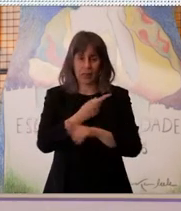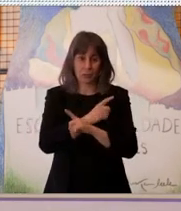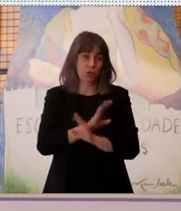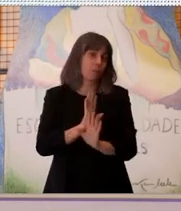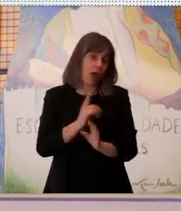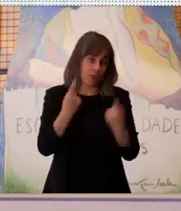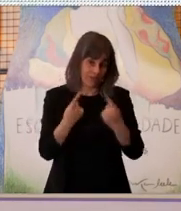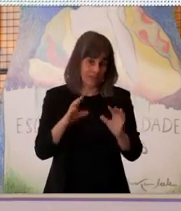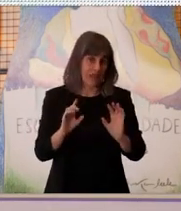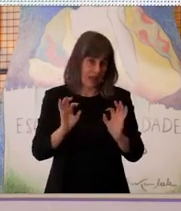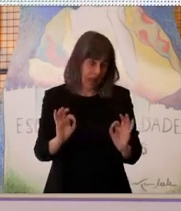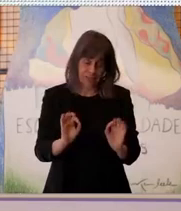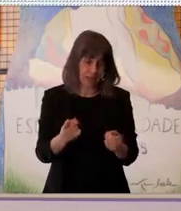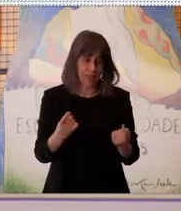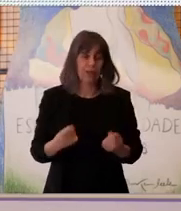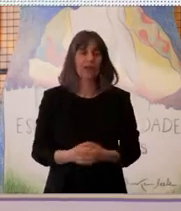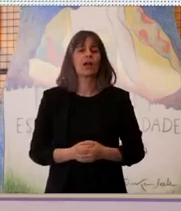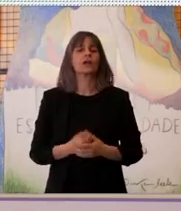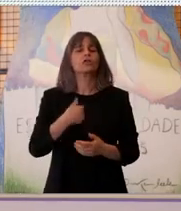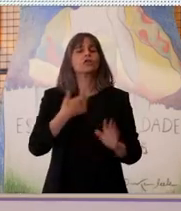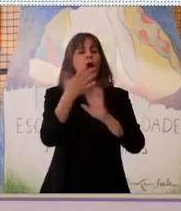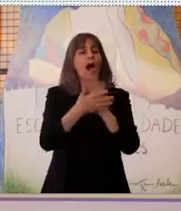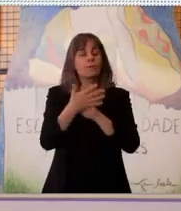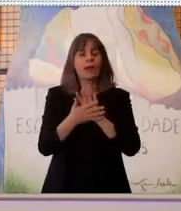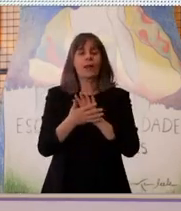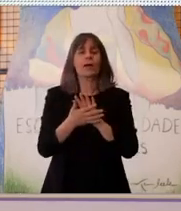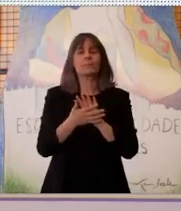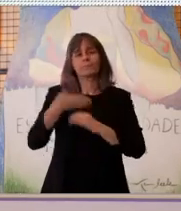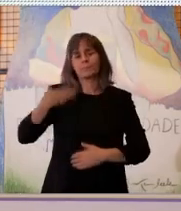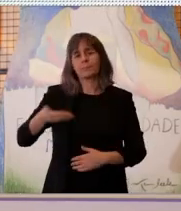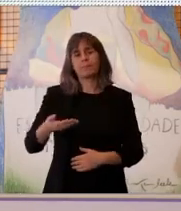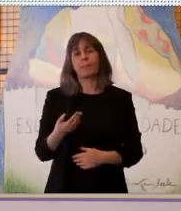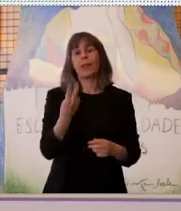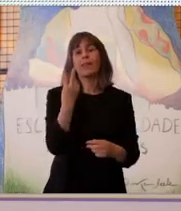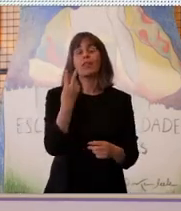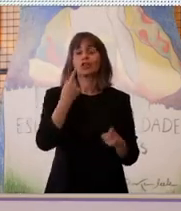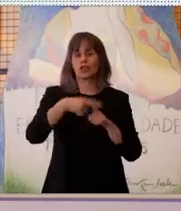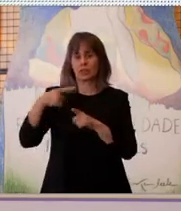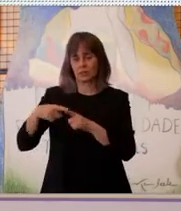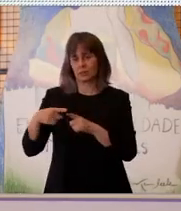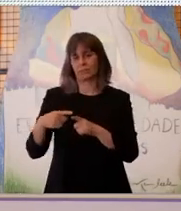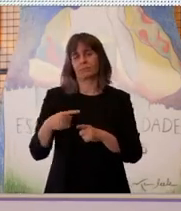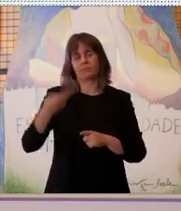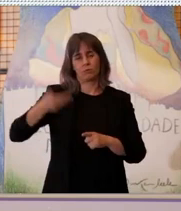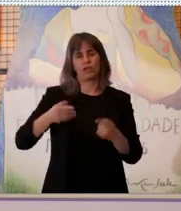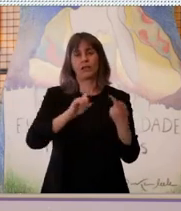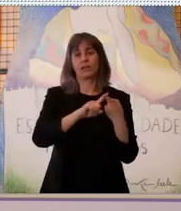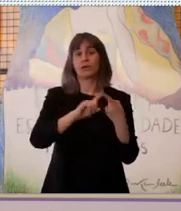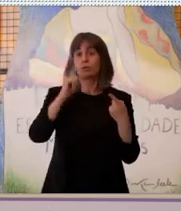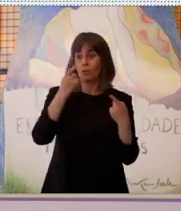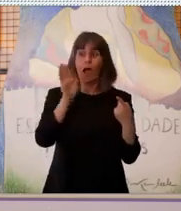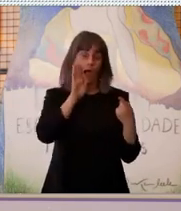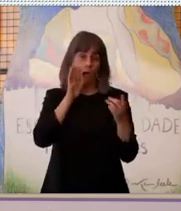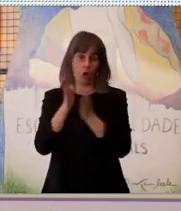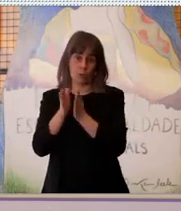claro aquí en este tiempo yo hablaría de dos fundamentalmente de dos cuestiones grandes una lo ha mencionado Marina y